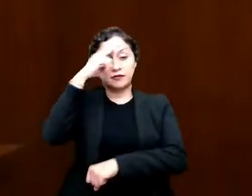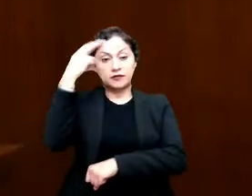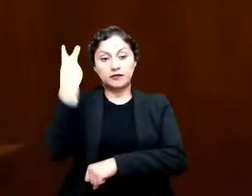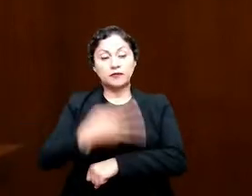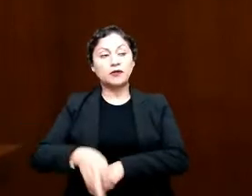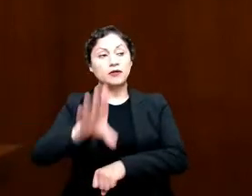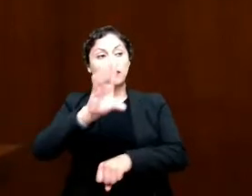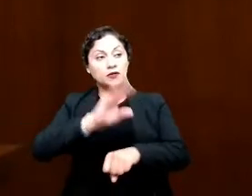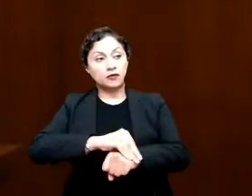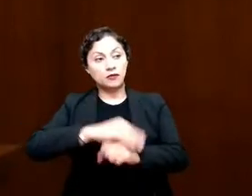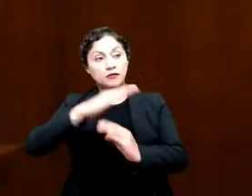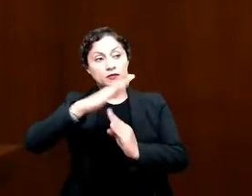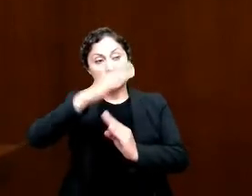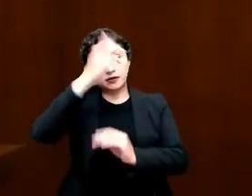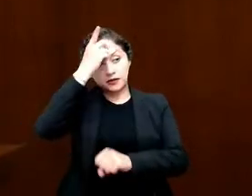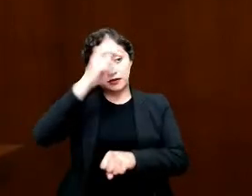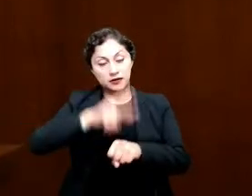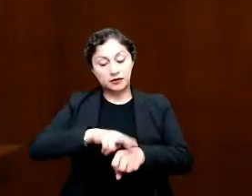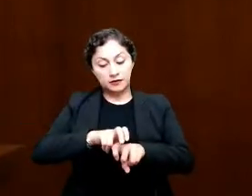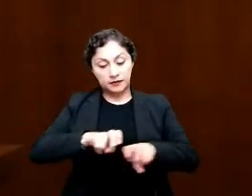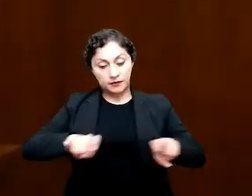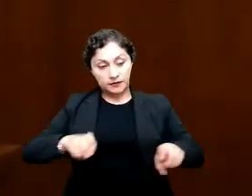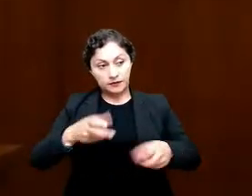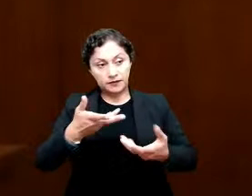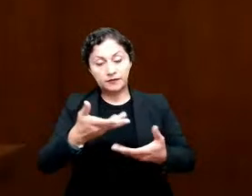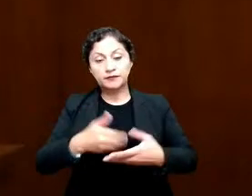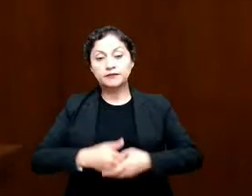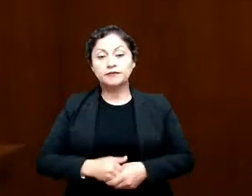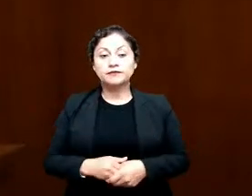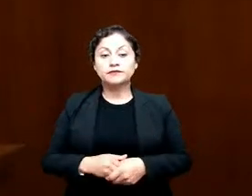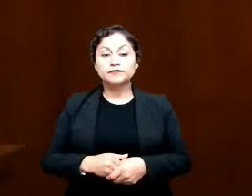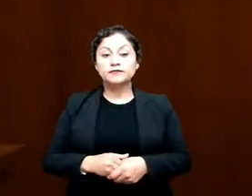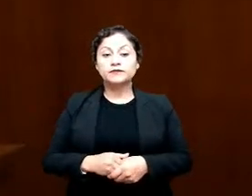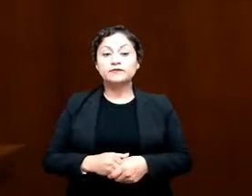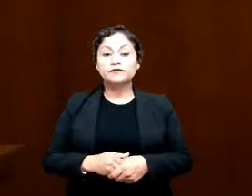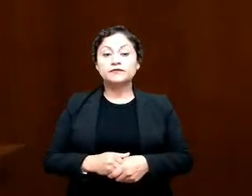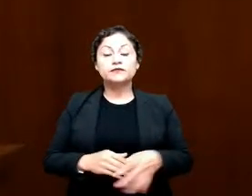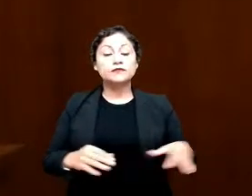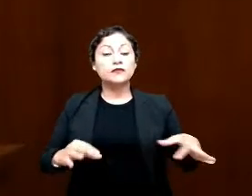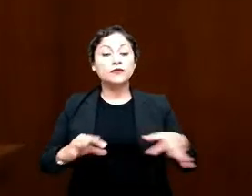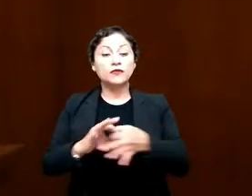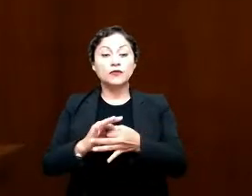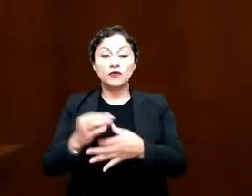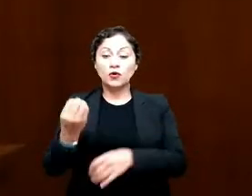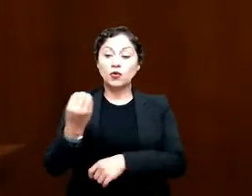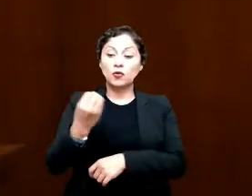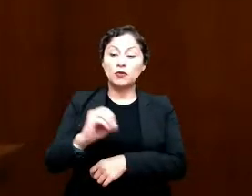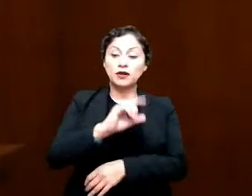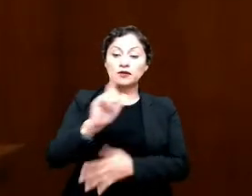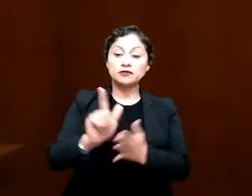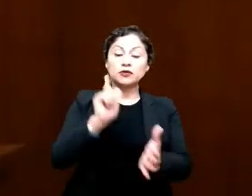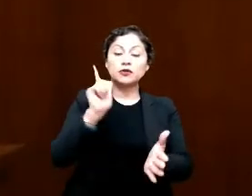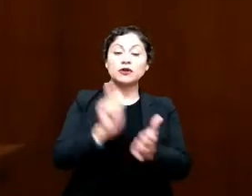autorización de la Mesa Directiva, de conformidad con la obligación que le impone